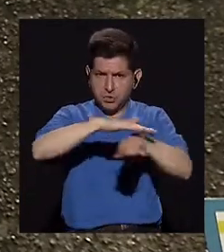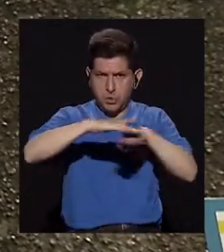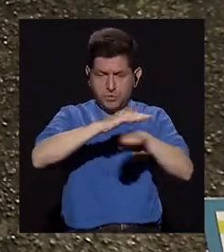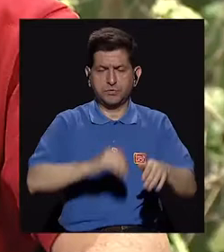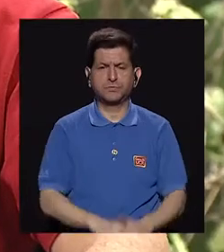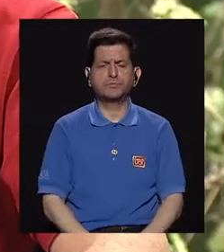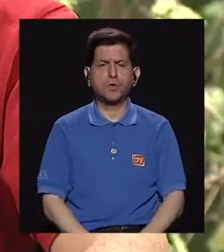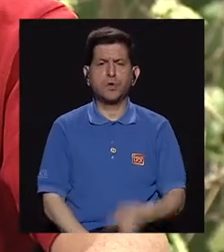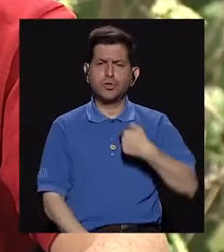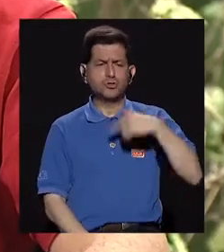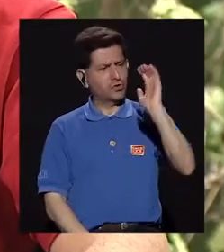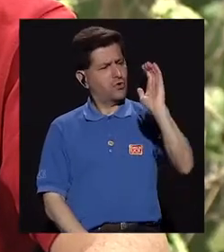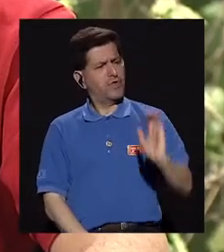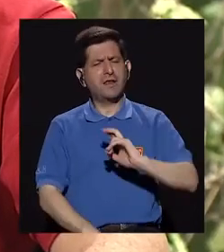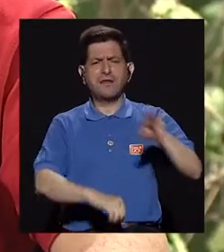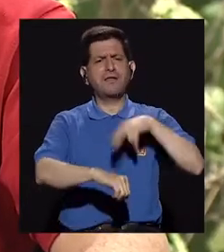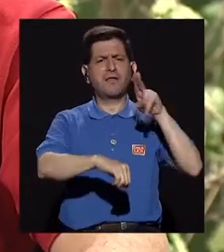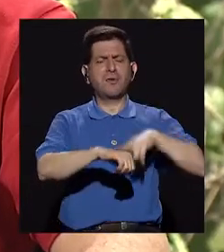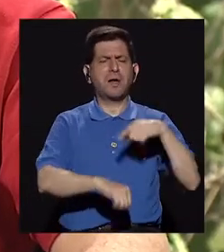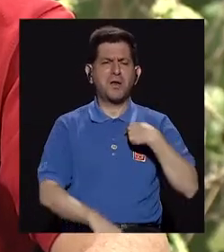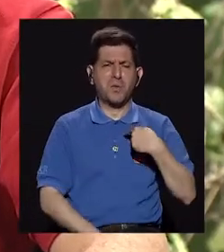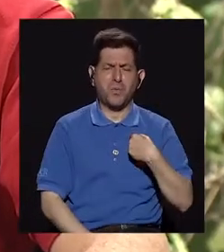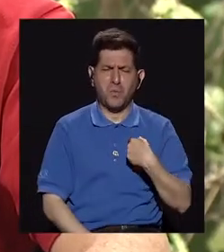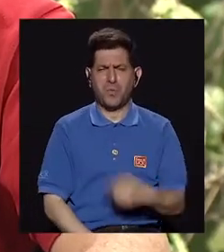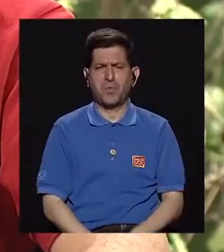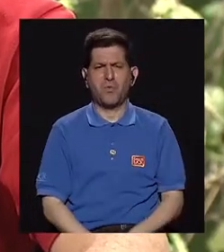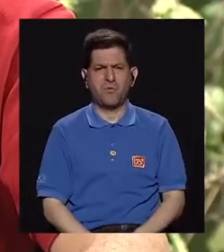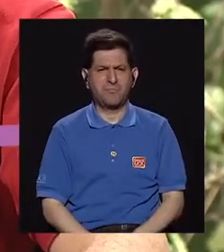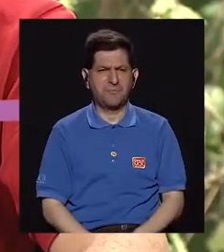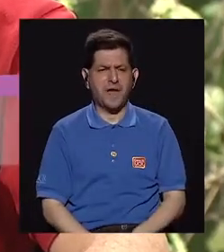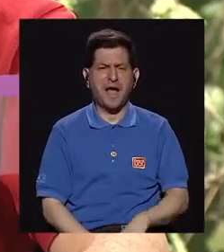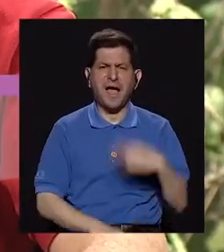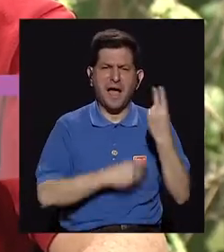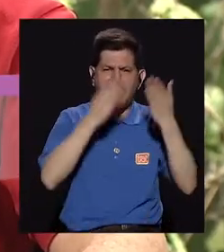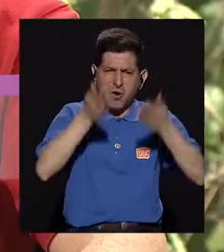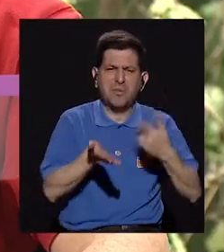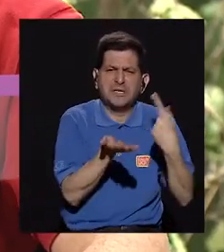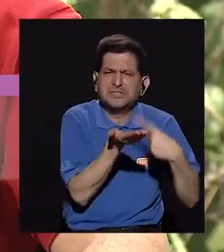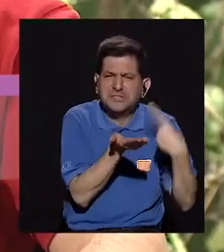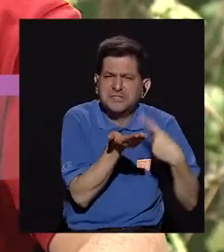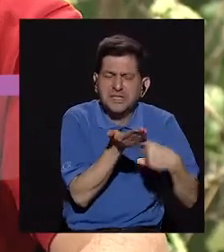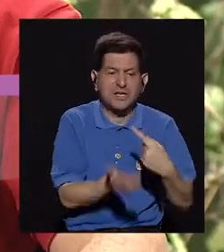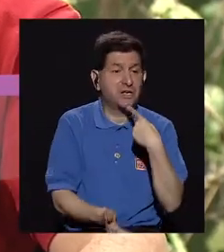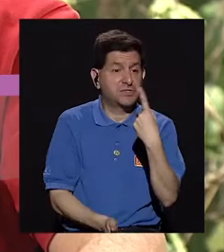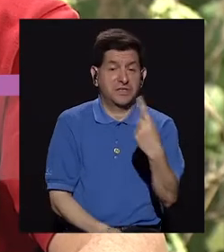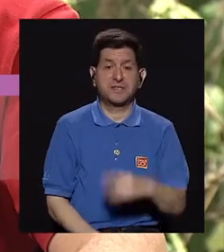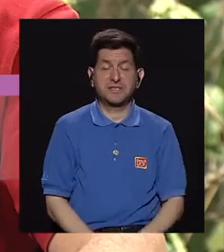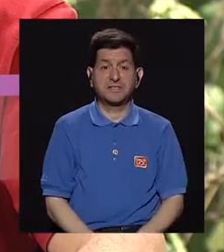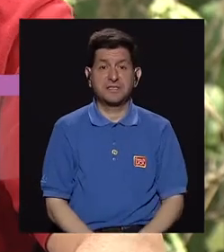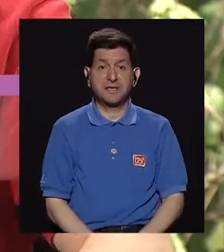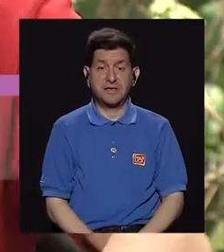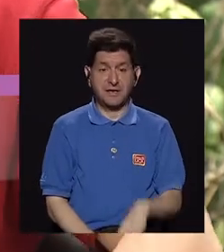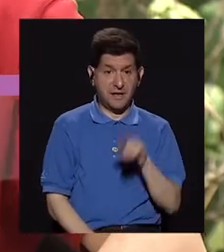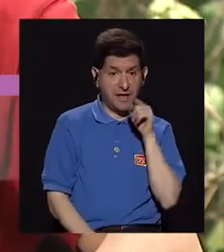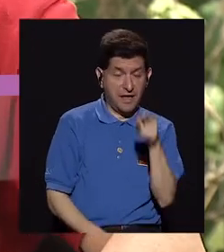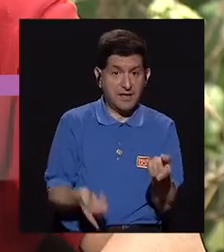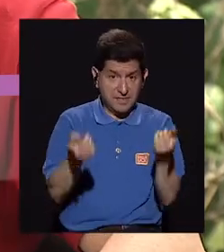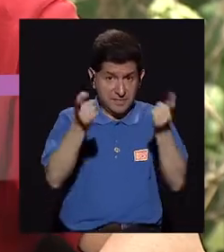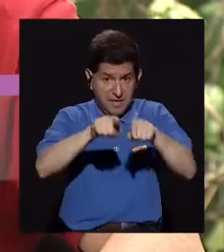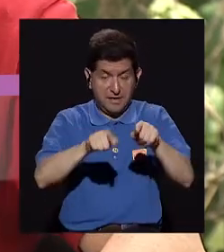básicos, ¿verdad? Cuando yo estaba pequeño normalmente uno peleaba con los vecinos y siempre